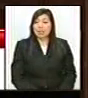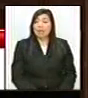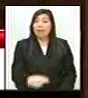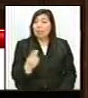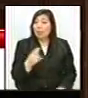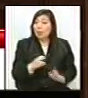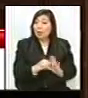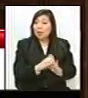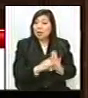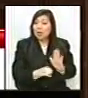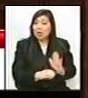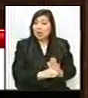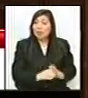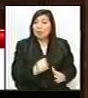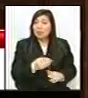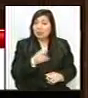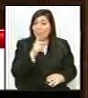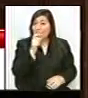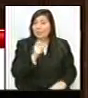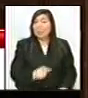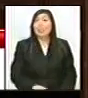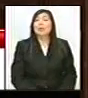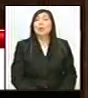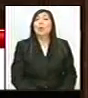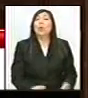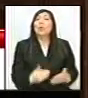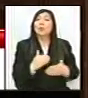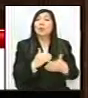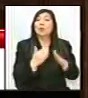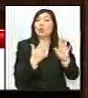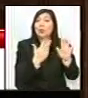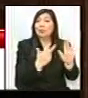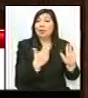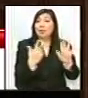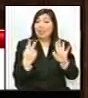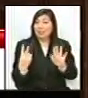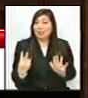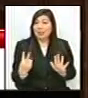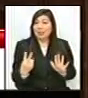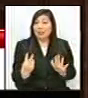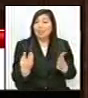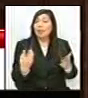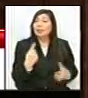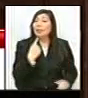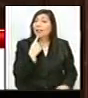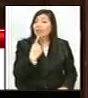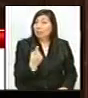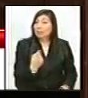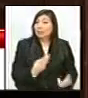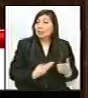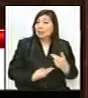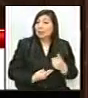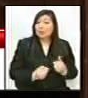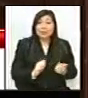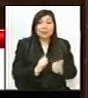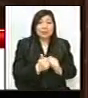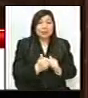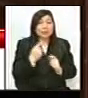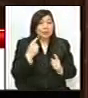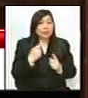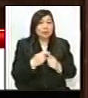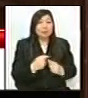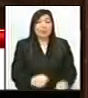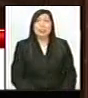Tribunal Constitucional versus Perú, en donde en el párrafo 87 se señala lo siguiente, refiriéndose al cambio en el objeto